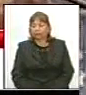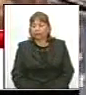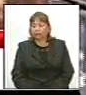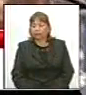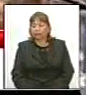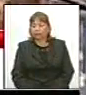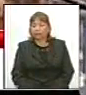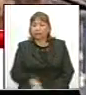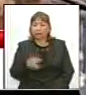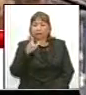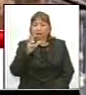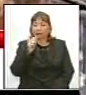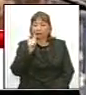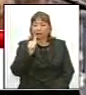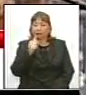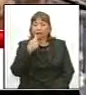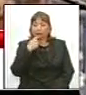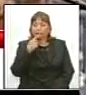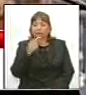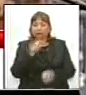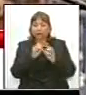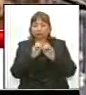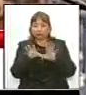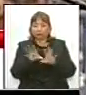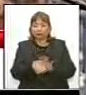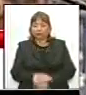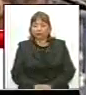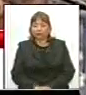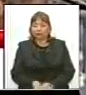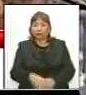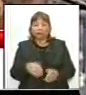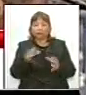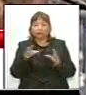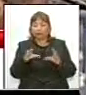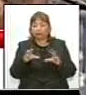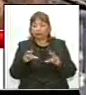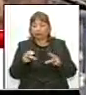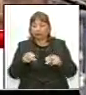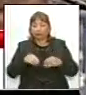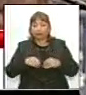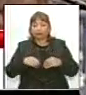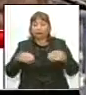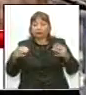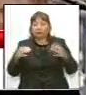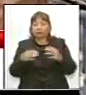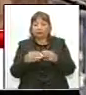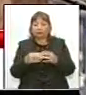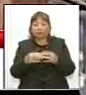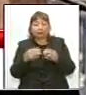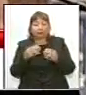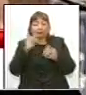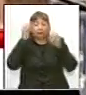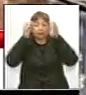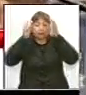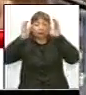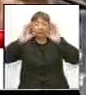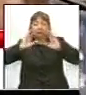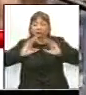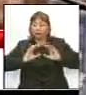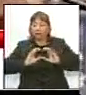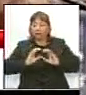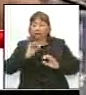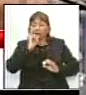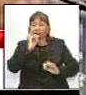En el artículo 30A dice bien claro, adoptar este consejo directivo, adoptar acuerdos